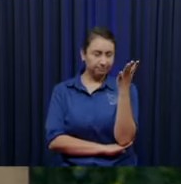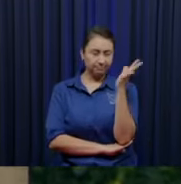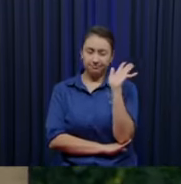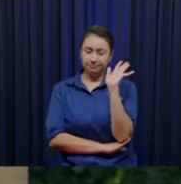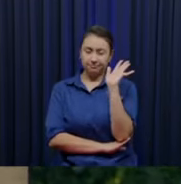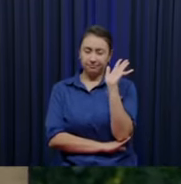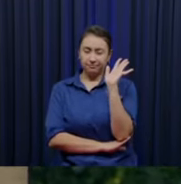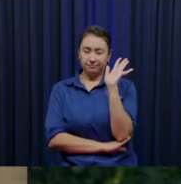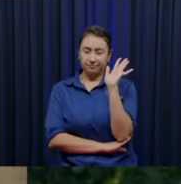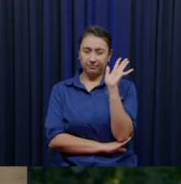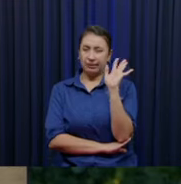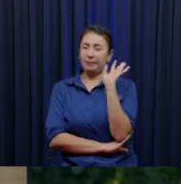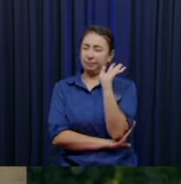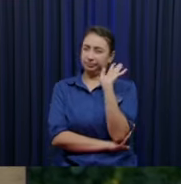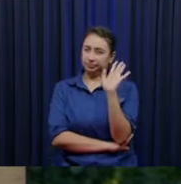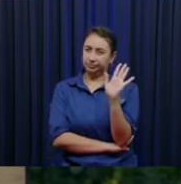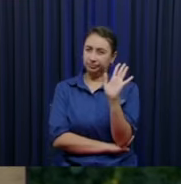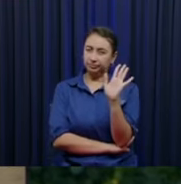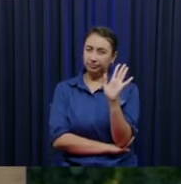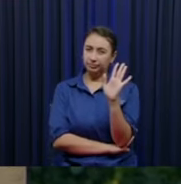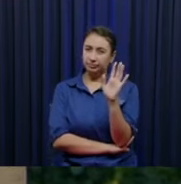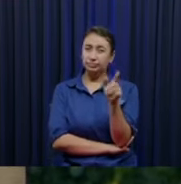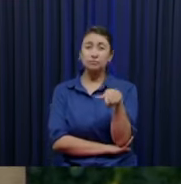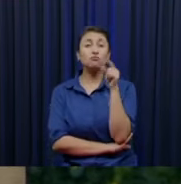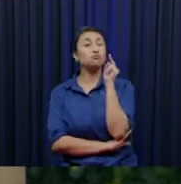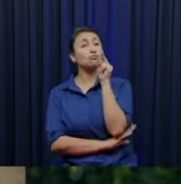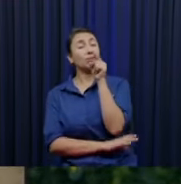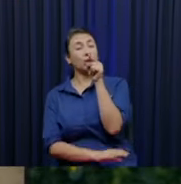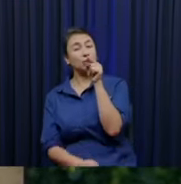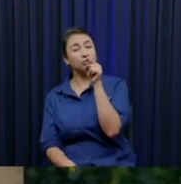no son cuestiones de gustos,